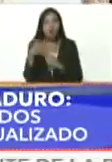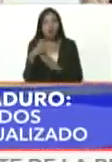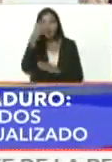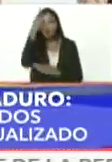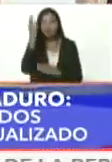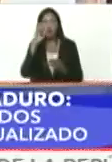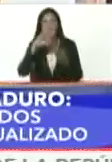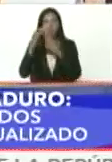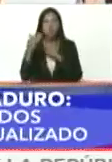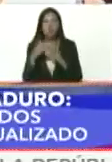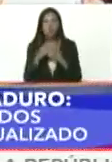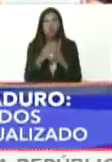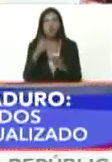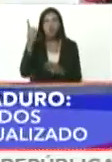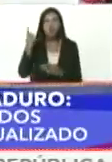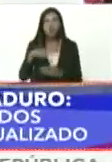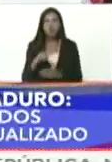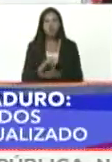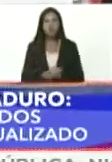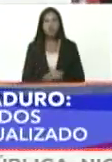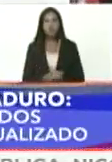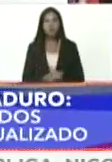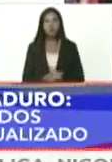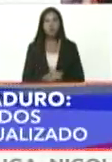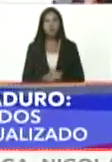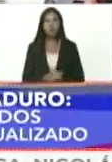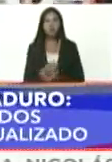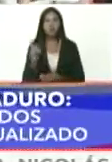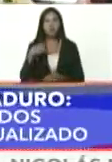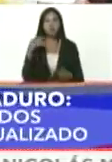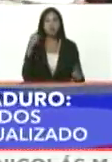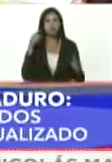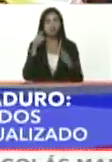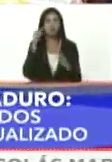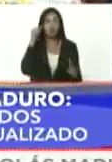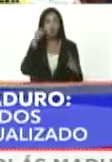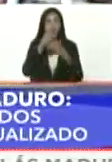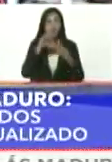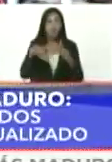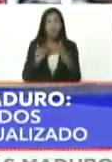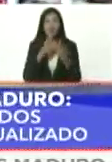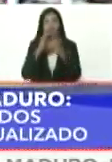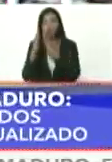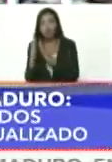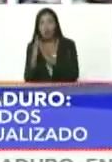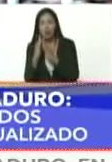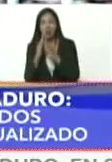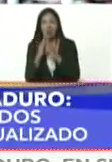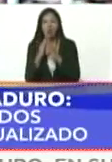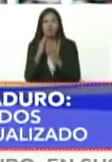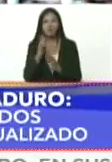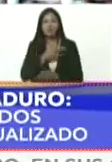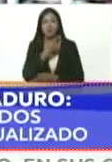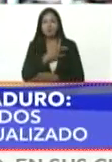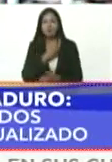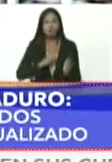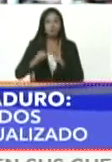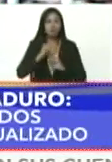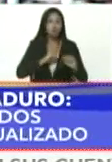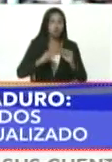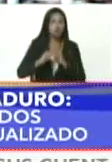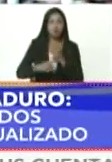comunal tiene un objetivo de organizar a la comunidad de manera primaria,